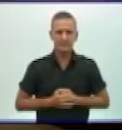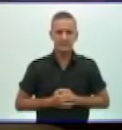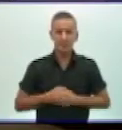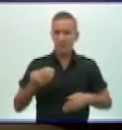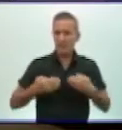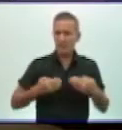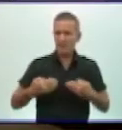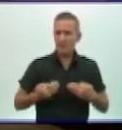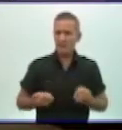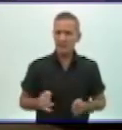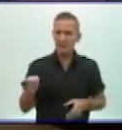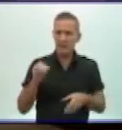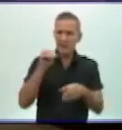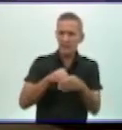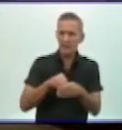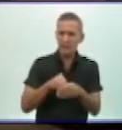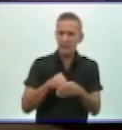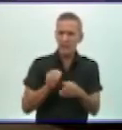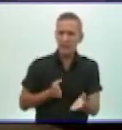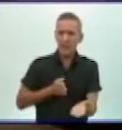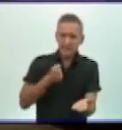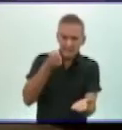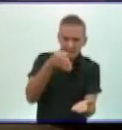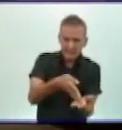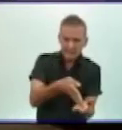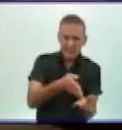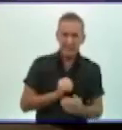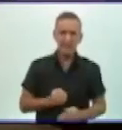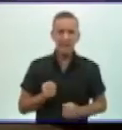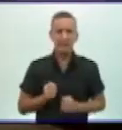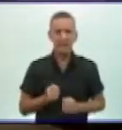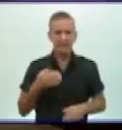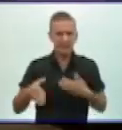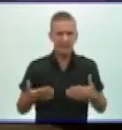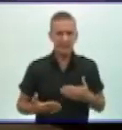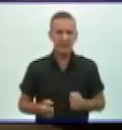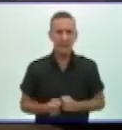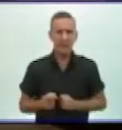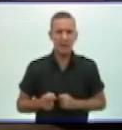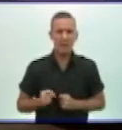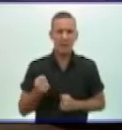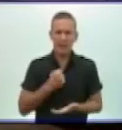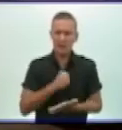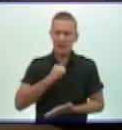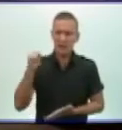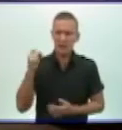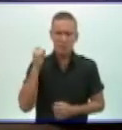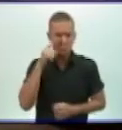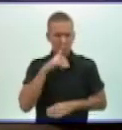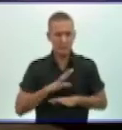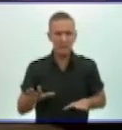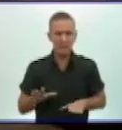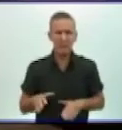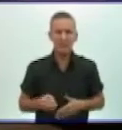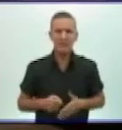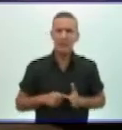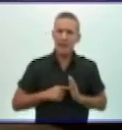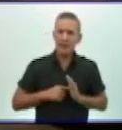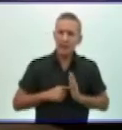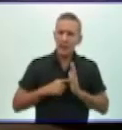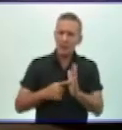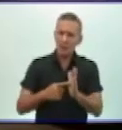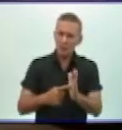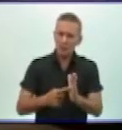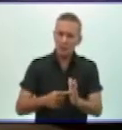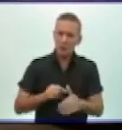Participar es implicarse directamente en las acciones para lograr un fin. Y proponer, proponer también es una manera de participar.